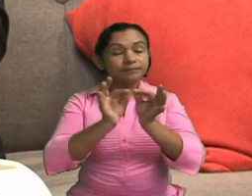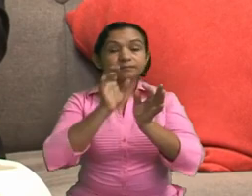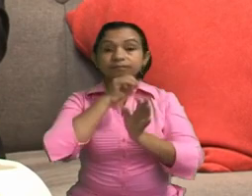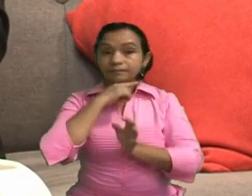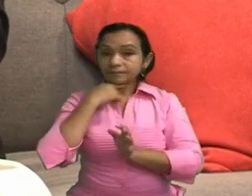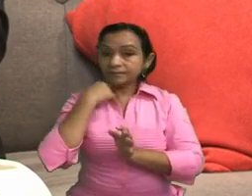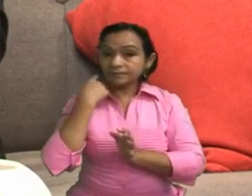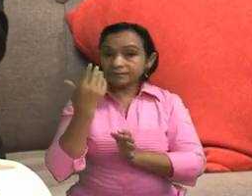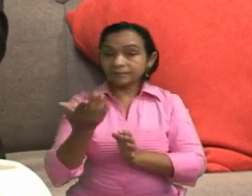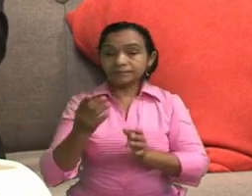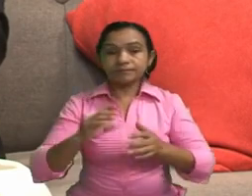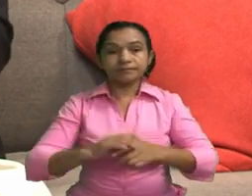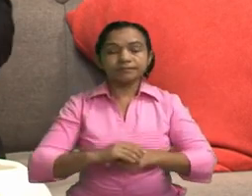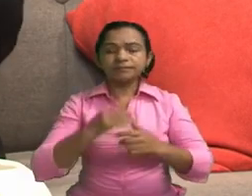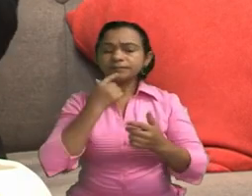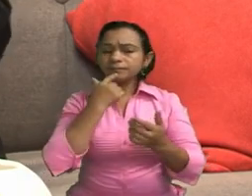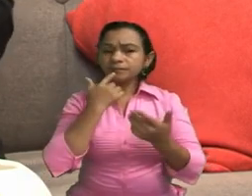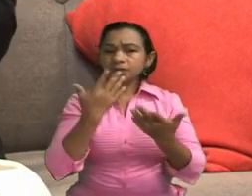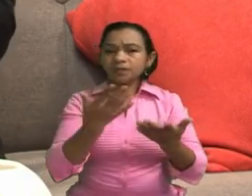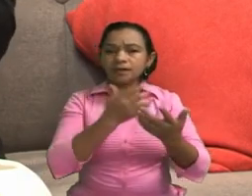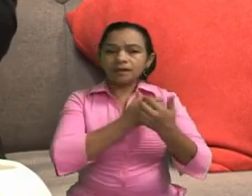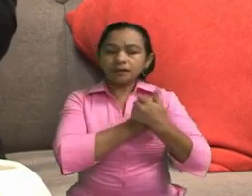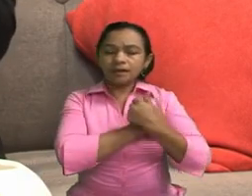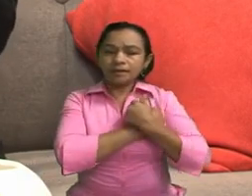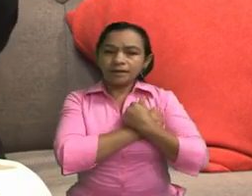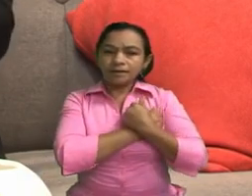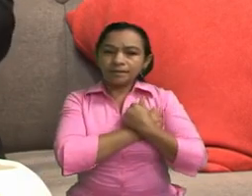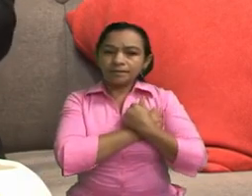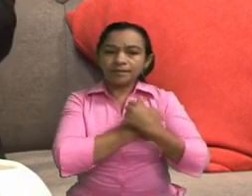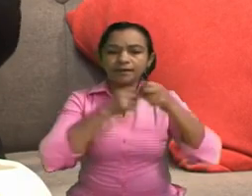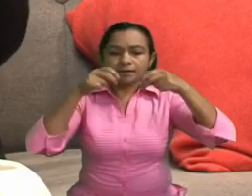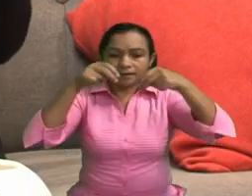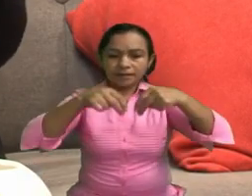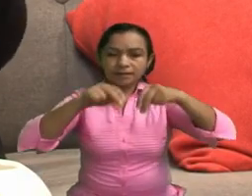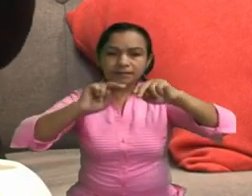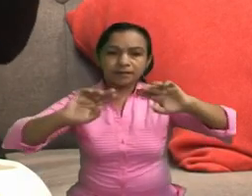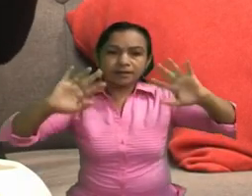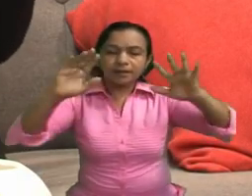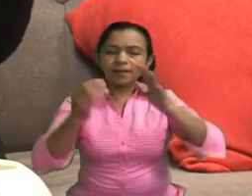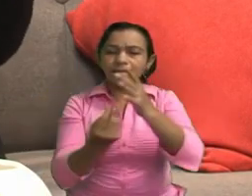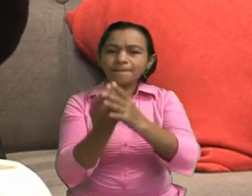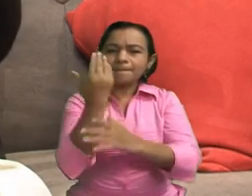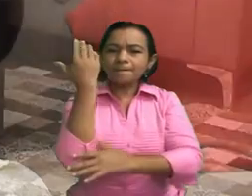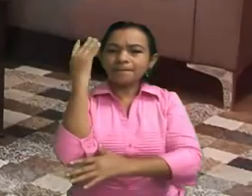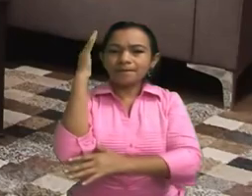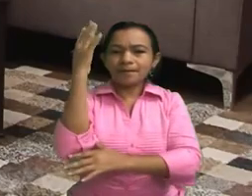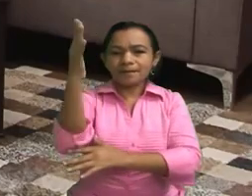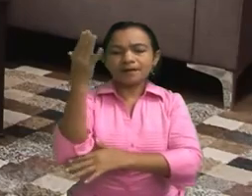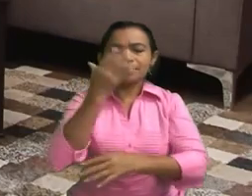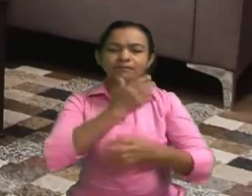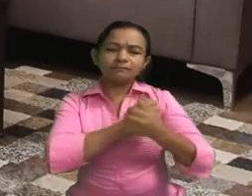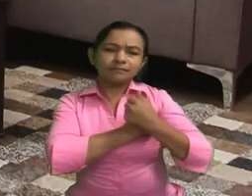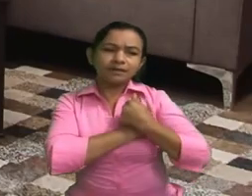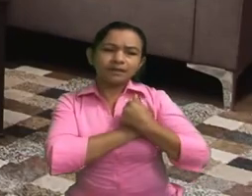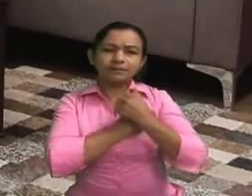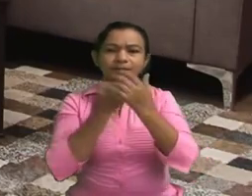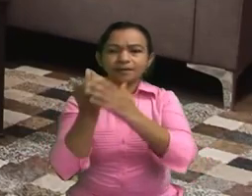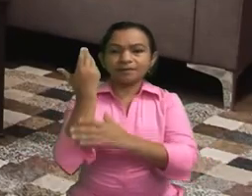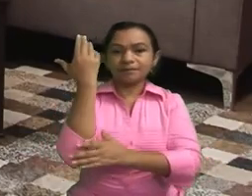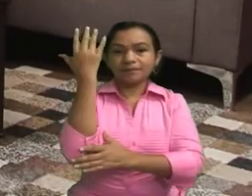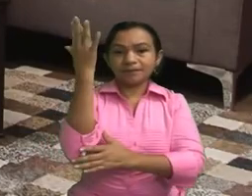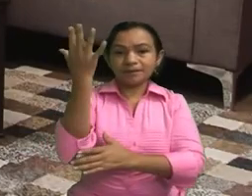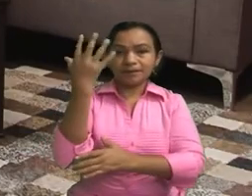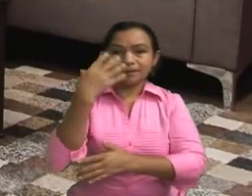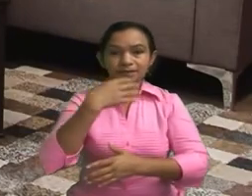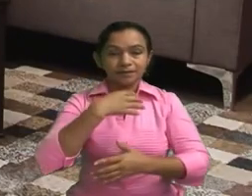porque amar los recursos naturales, las plantas, es querer, yo siempre les digo, es